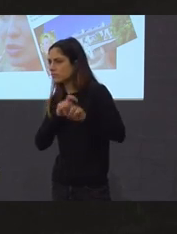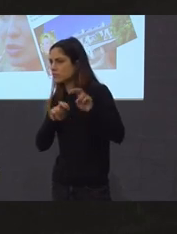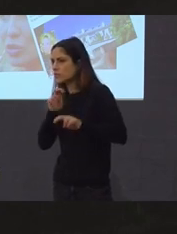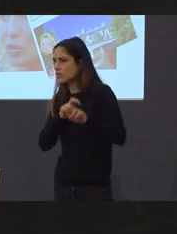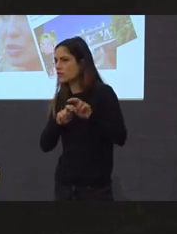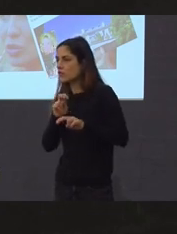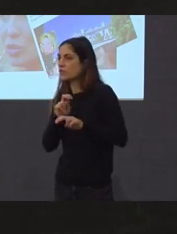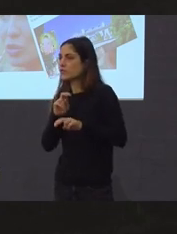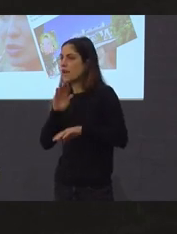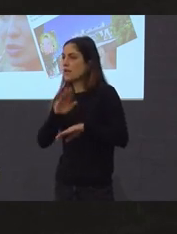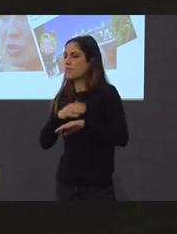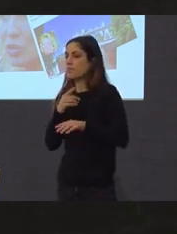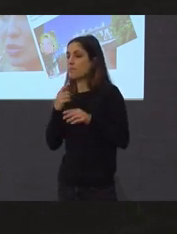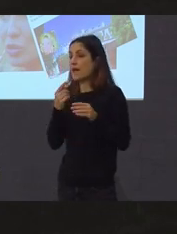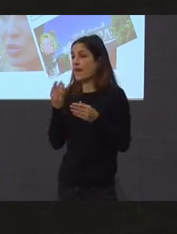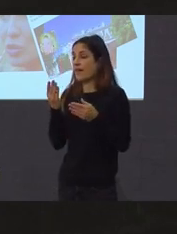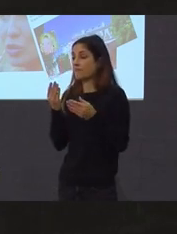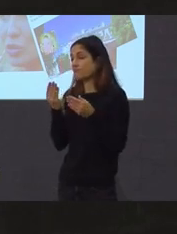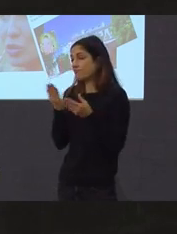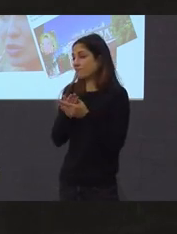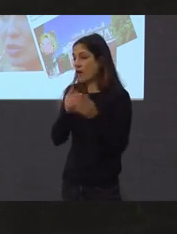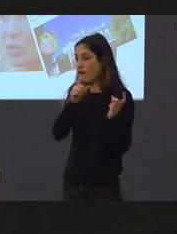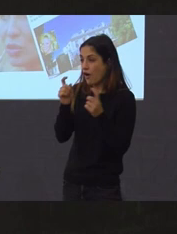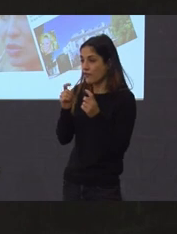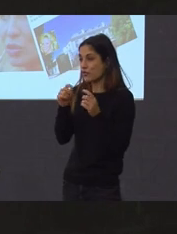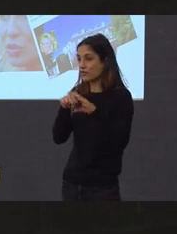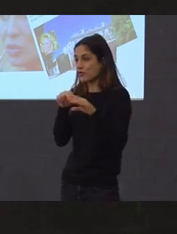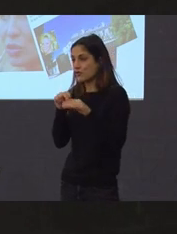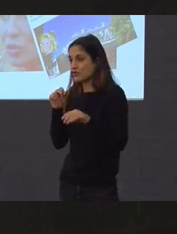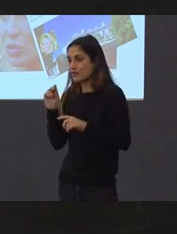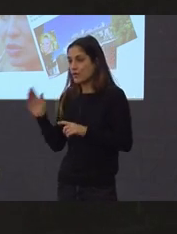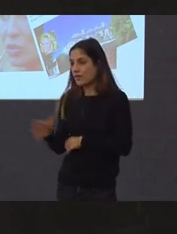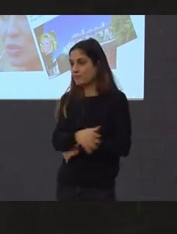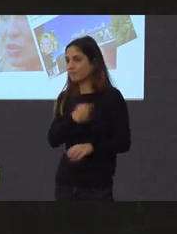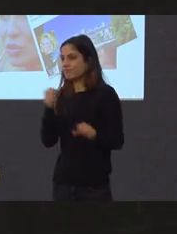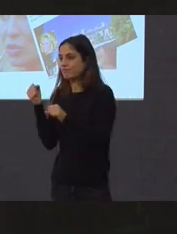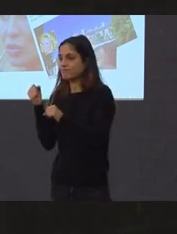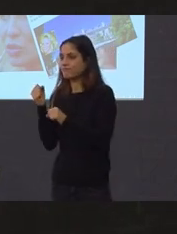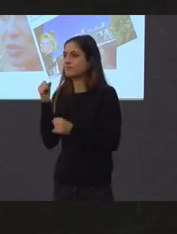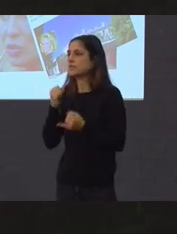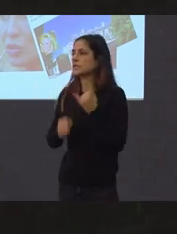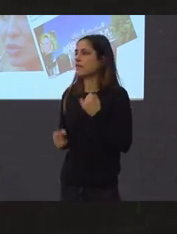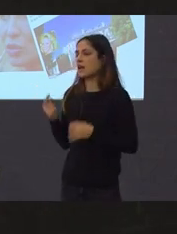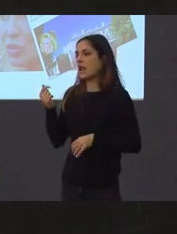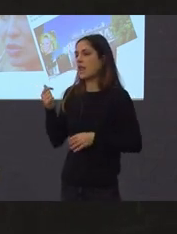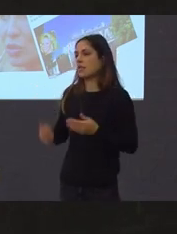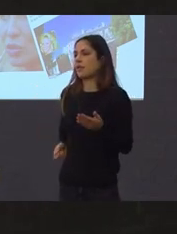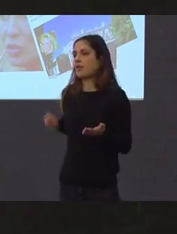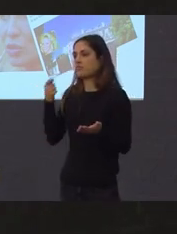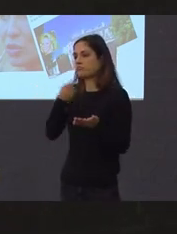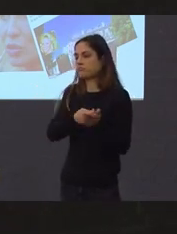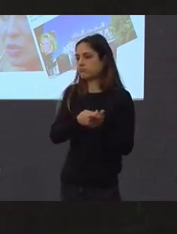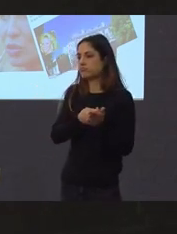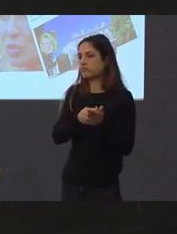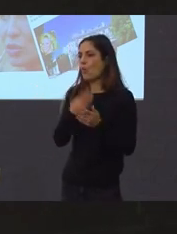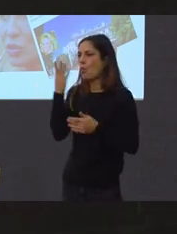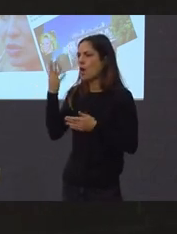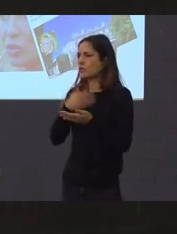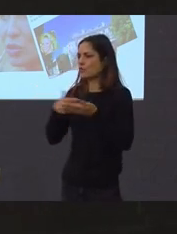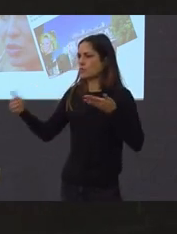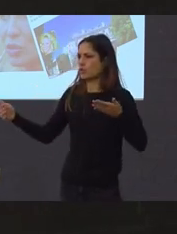de 500 millóns de pesetas da época, que era unha cantidad super exagerada, 4 millóns de